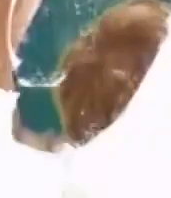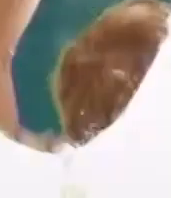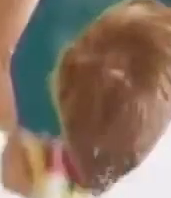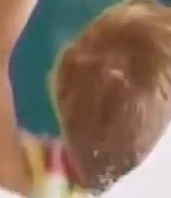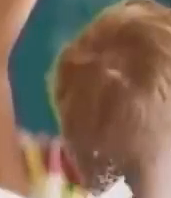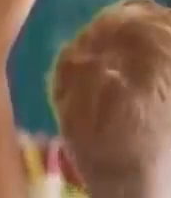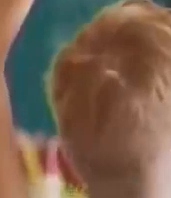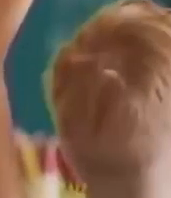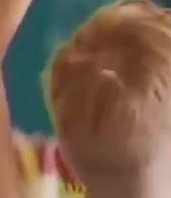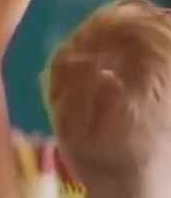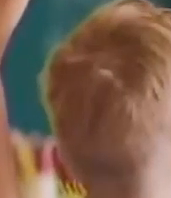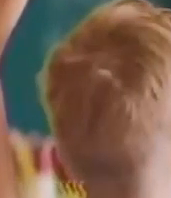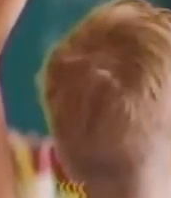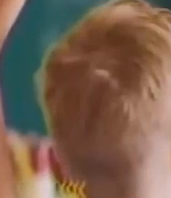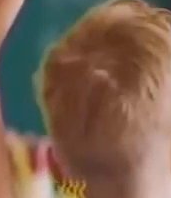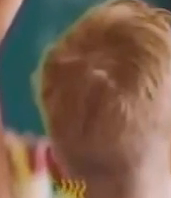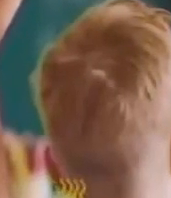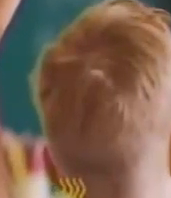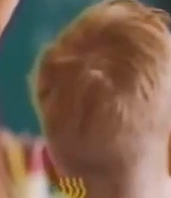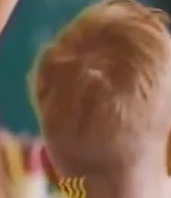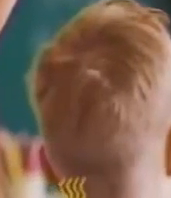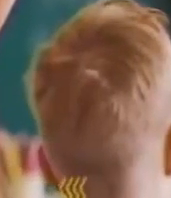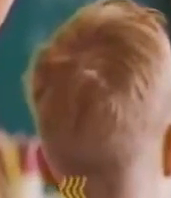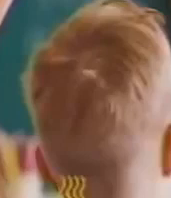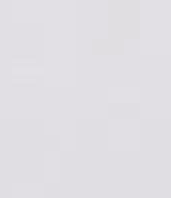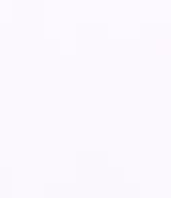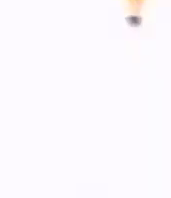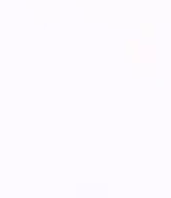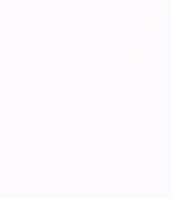A continuación, Matemática Primero Básico.